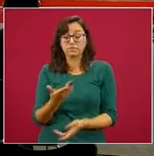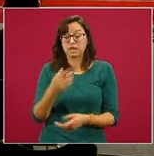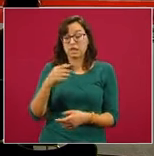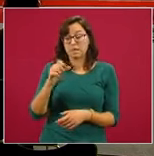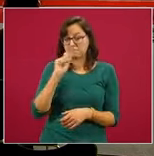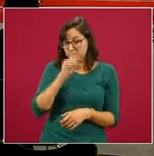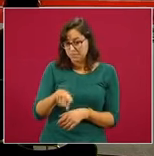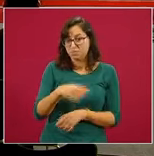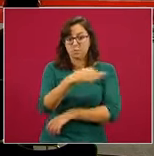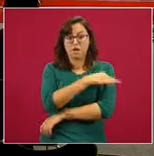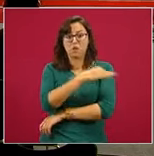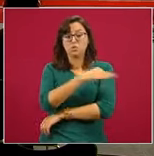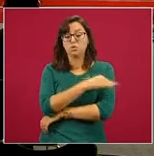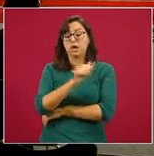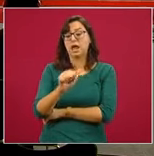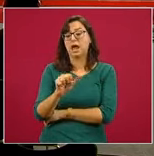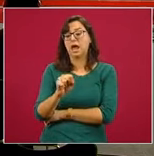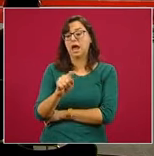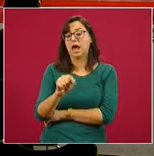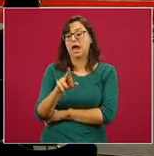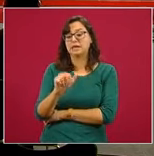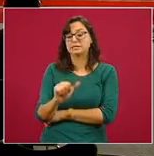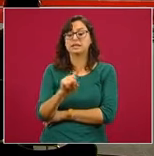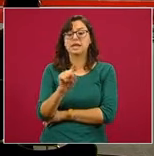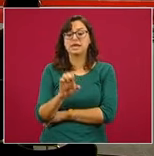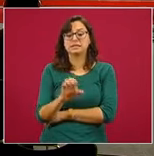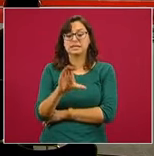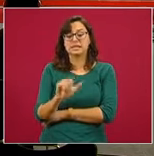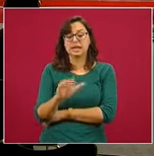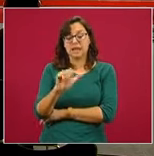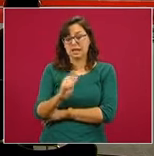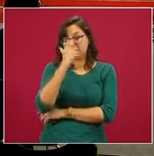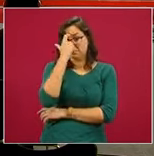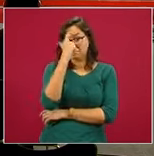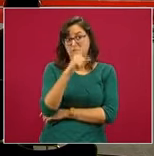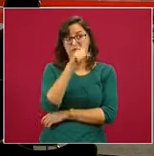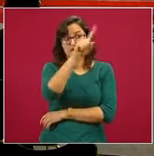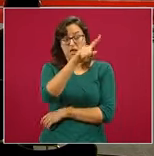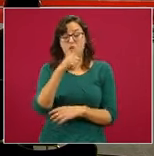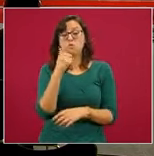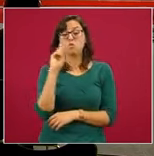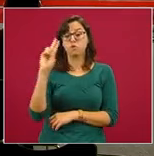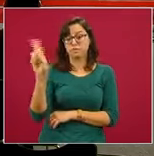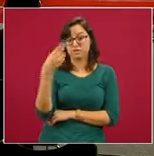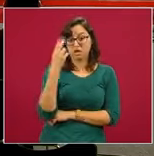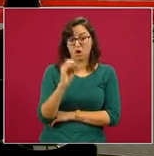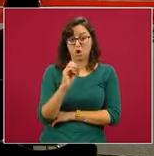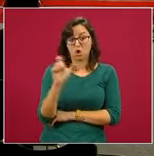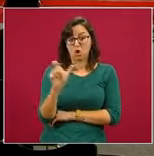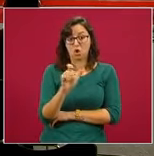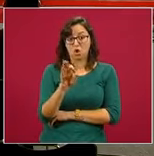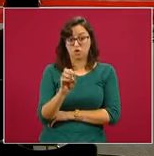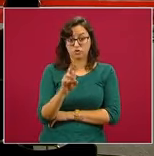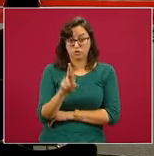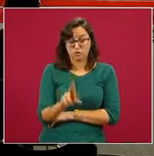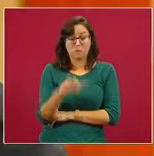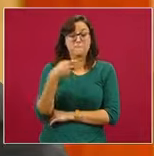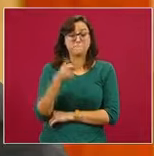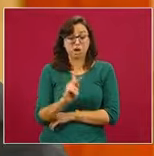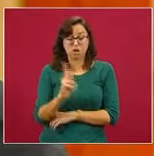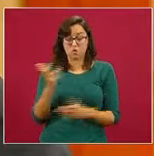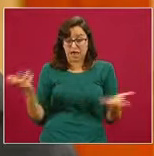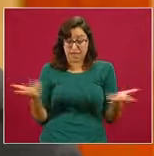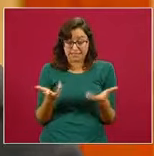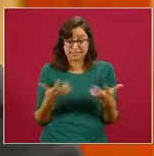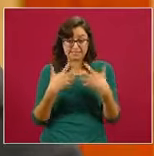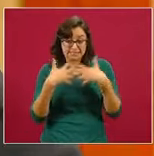AstraZeneca, es propiedad intelectual de la Universidad de Oxford en primera instancia, y el desarrollo tecnológico de esta